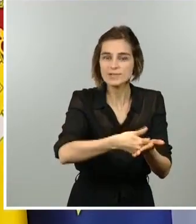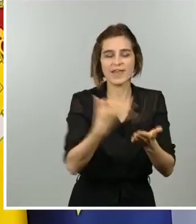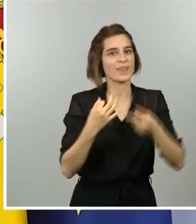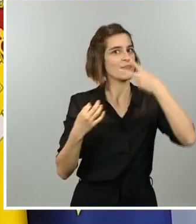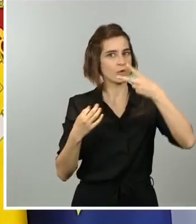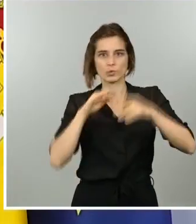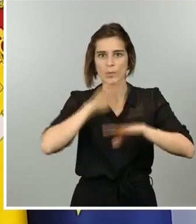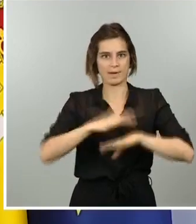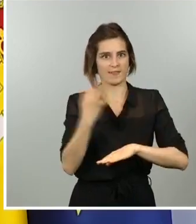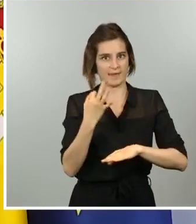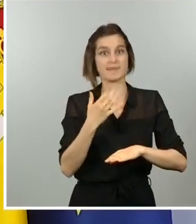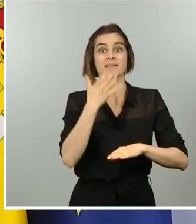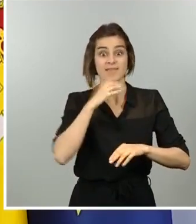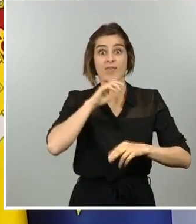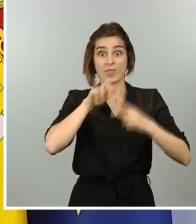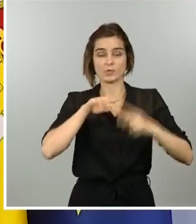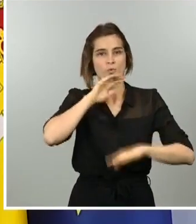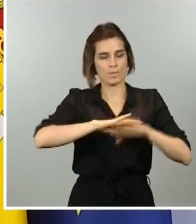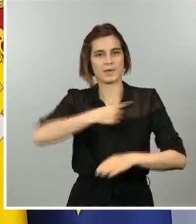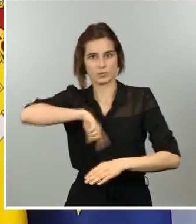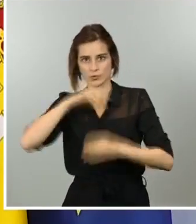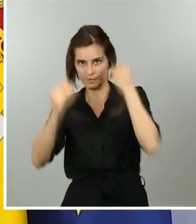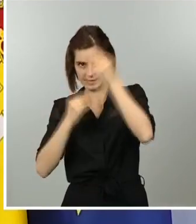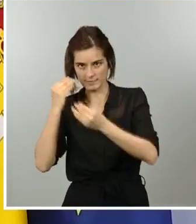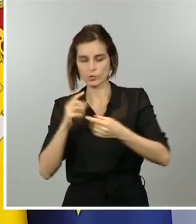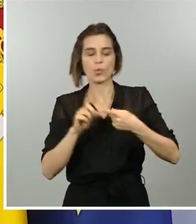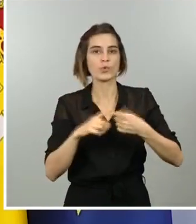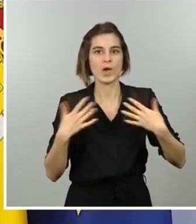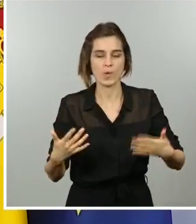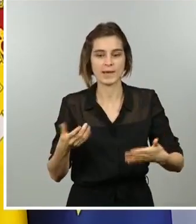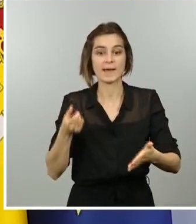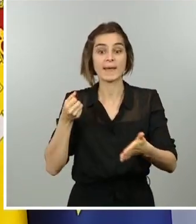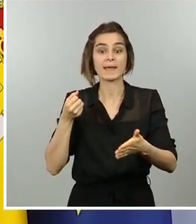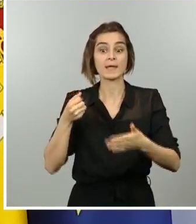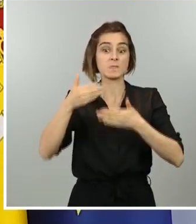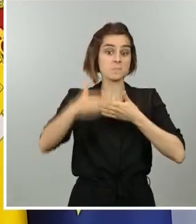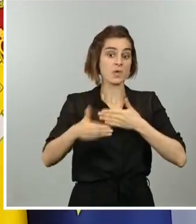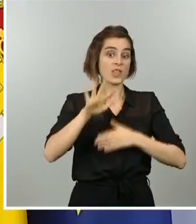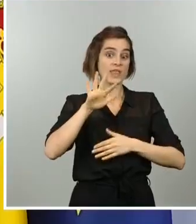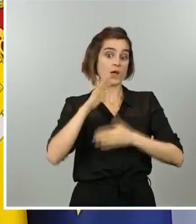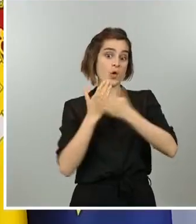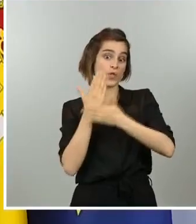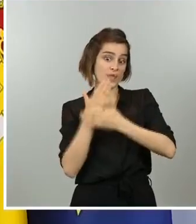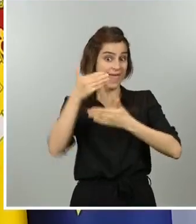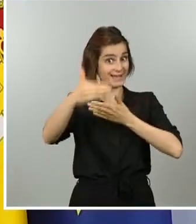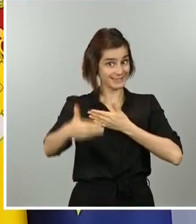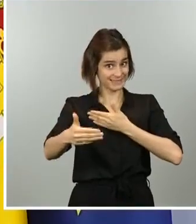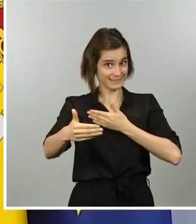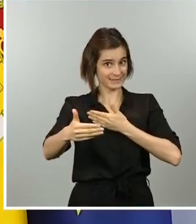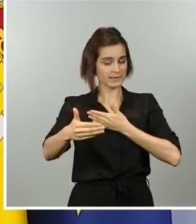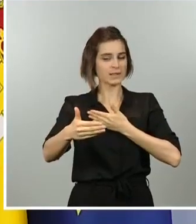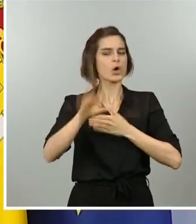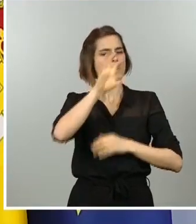máximo de 5 días se está en condición de incrementar, de garantizar que